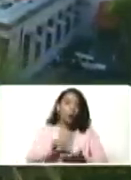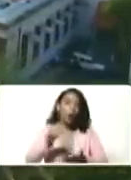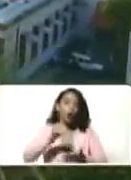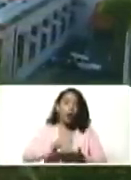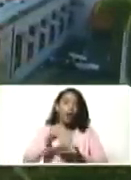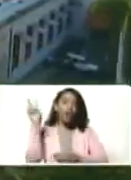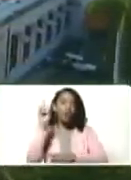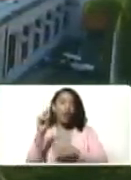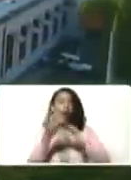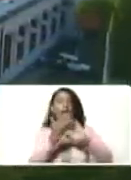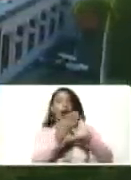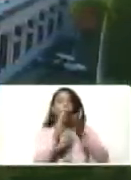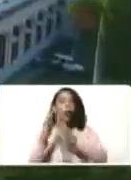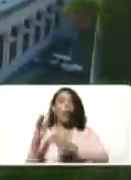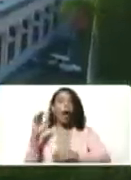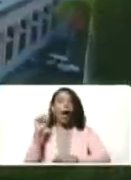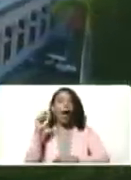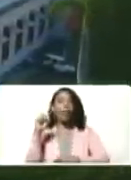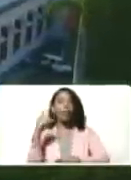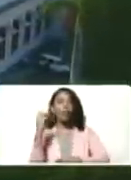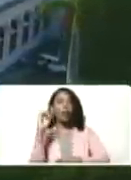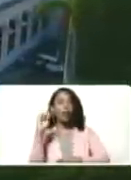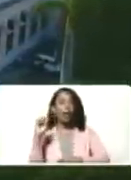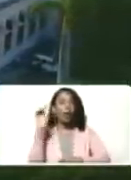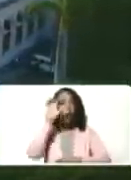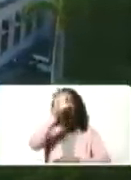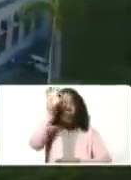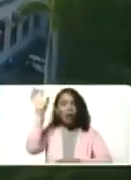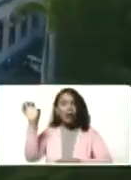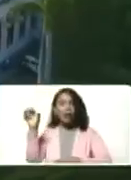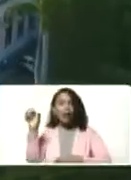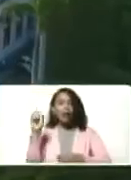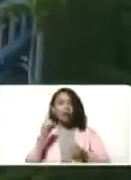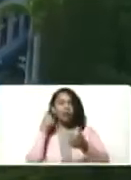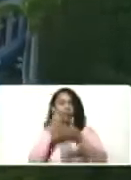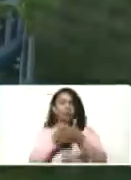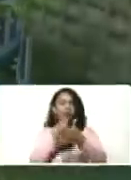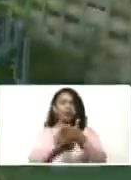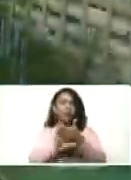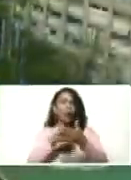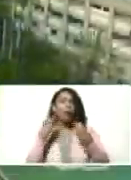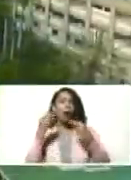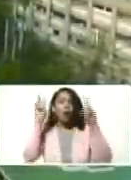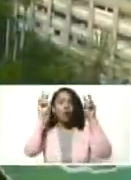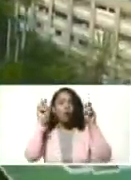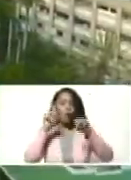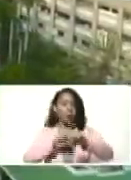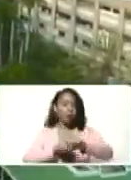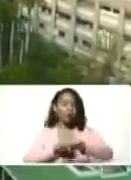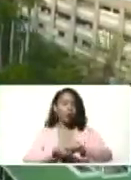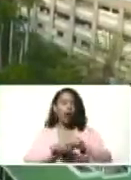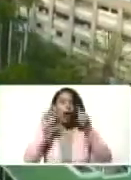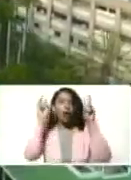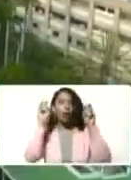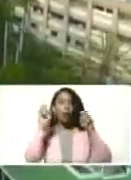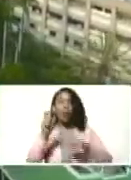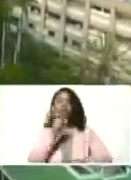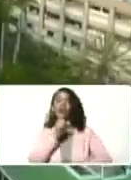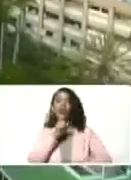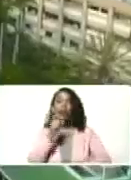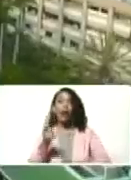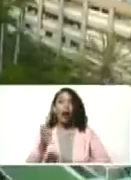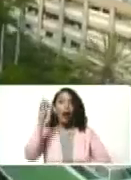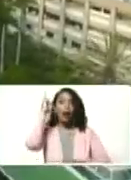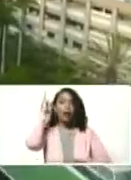la comunidad andina de naciones como plataforma de lucha para los nuevos tiempos, para los nuevos desafíos que